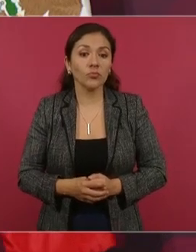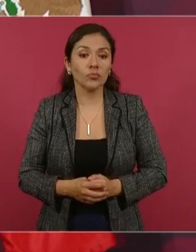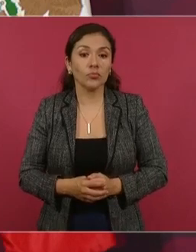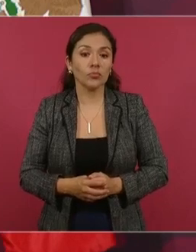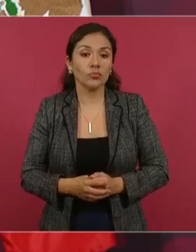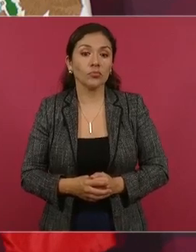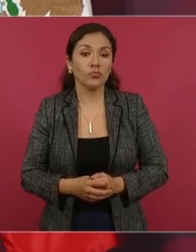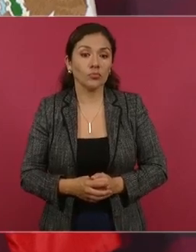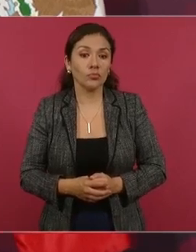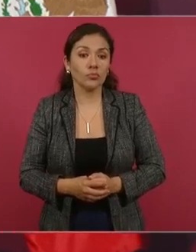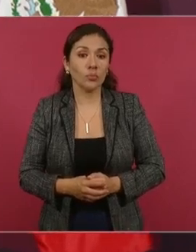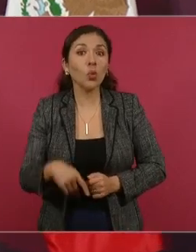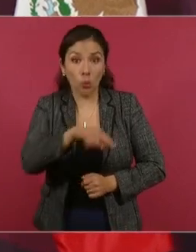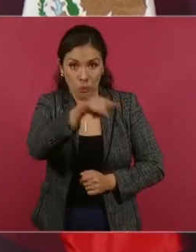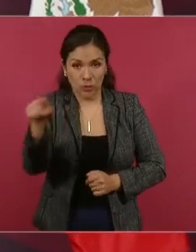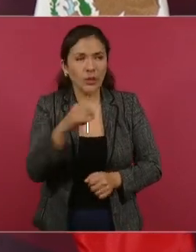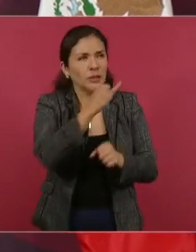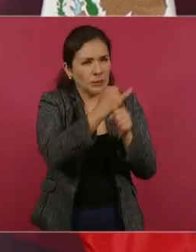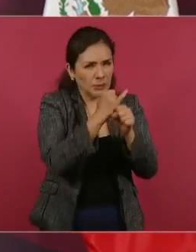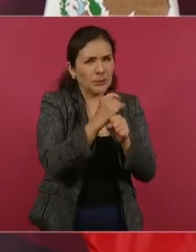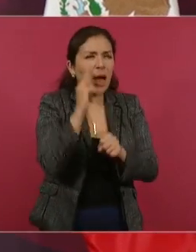Y me traen,